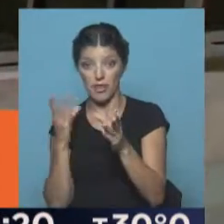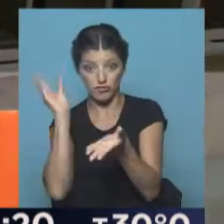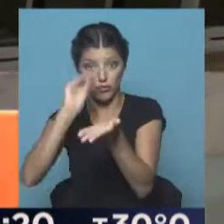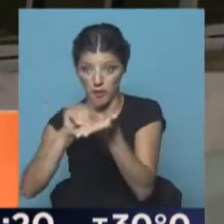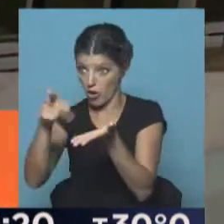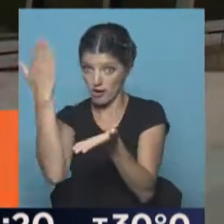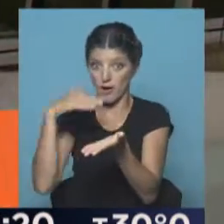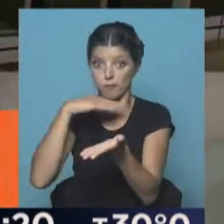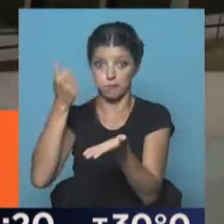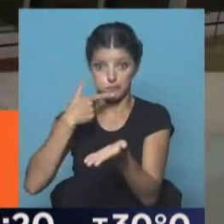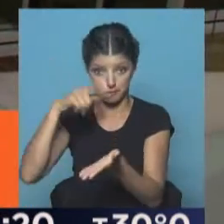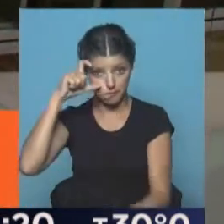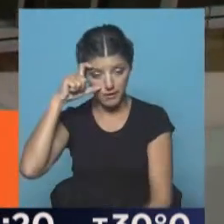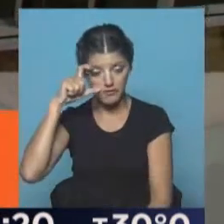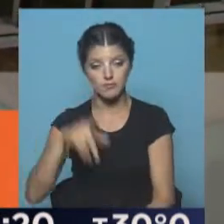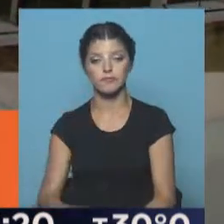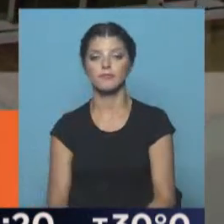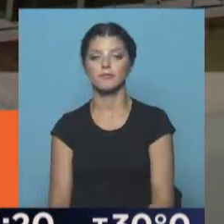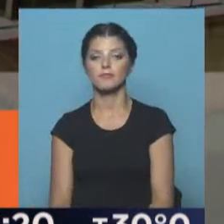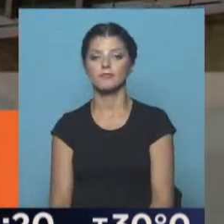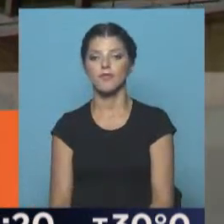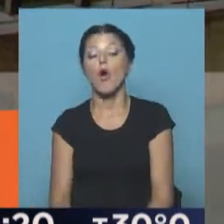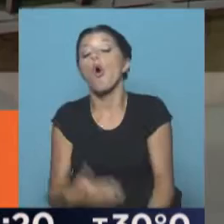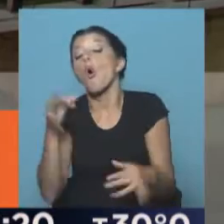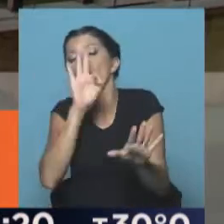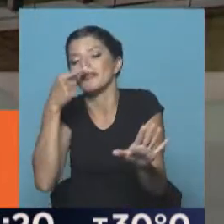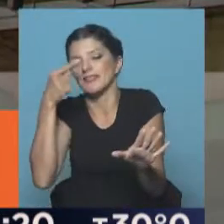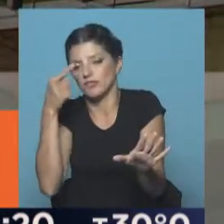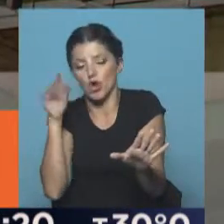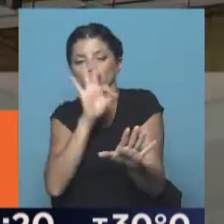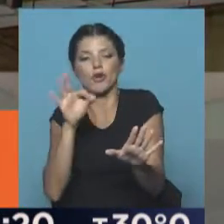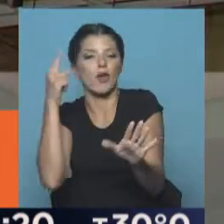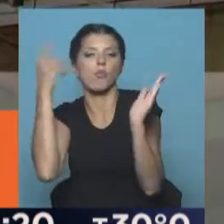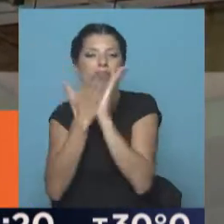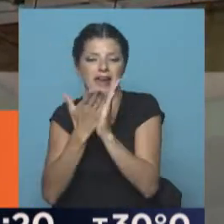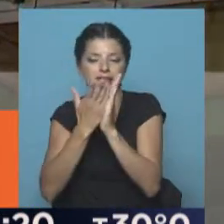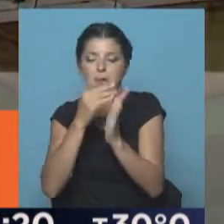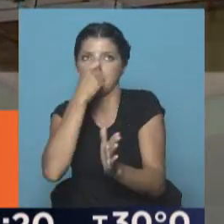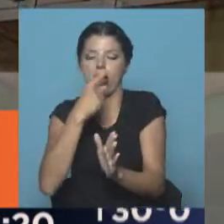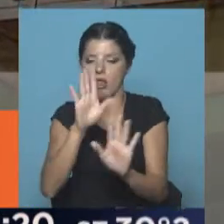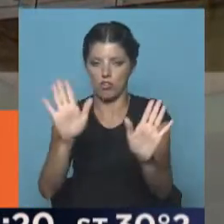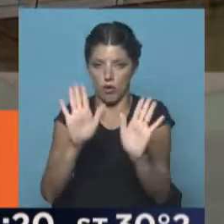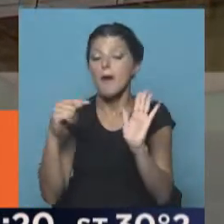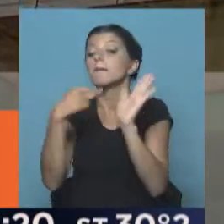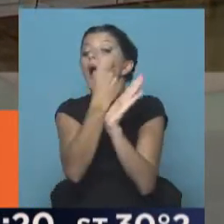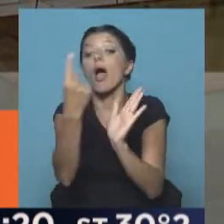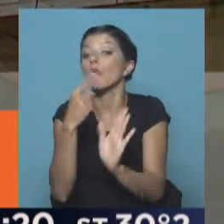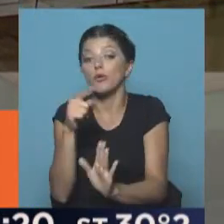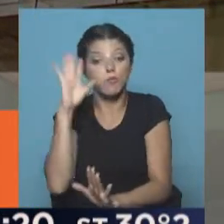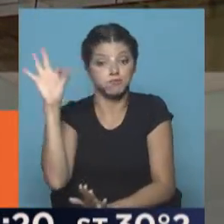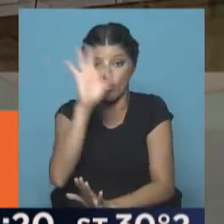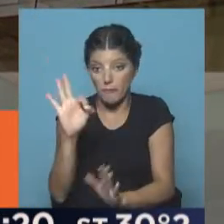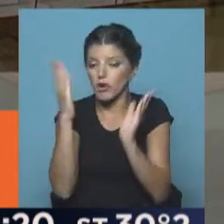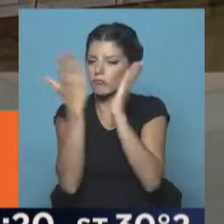que estaba observando, que por lo menos llaman la atención, no quiero sacar conclusiones apresuradas, pero me parece que cada uno las podrá sacar.